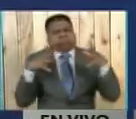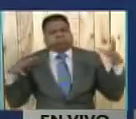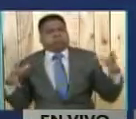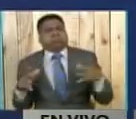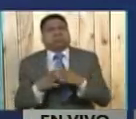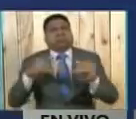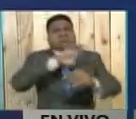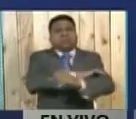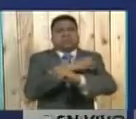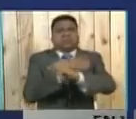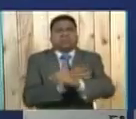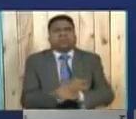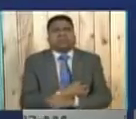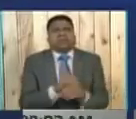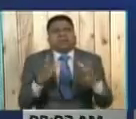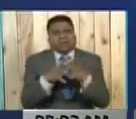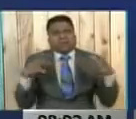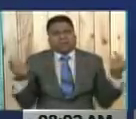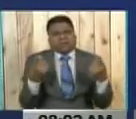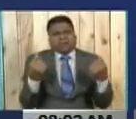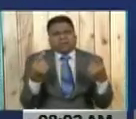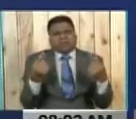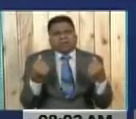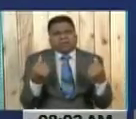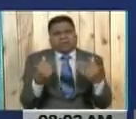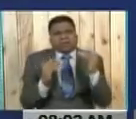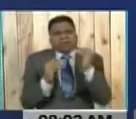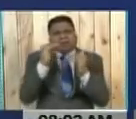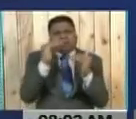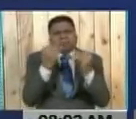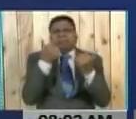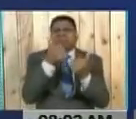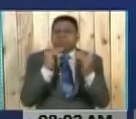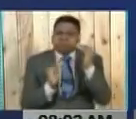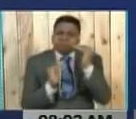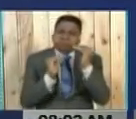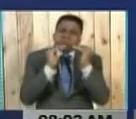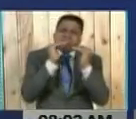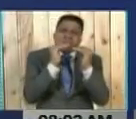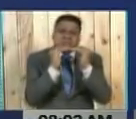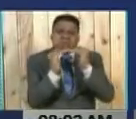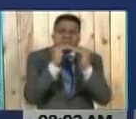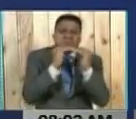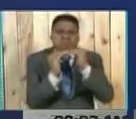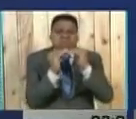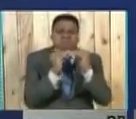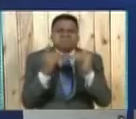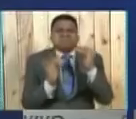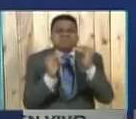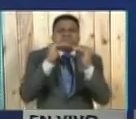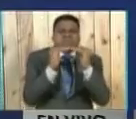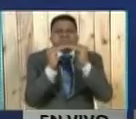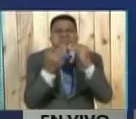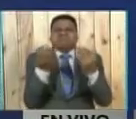energética de las inversiones, una expansión financiera, estabilidad, estabilidad y cada vez más estabilidad.